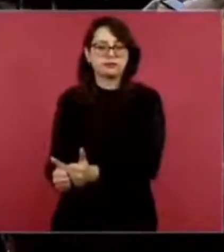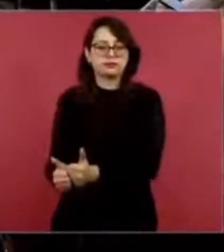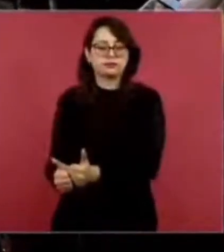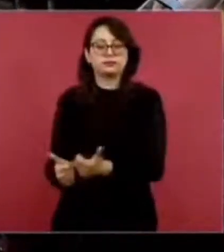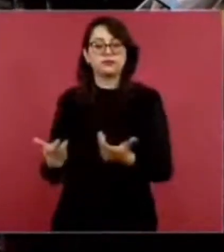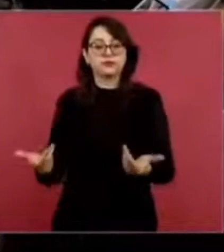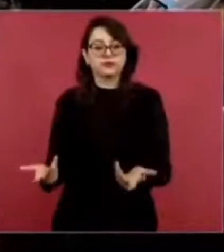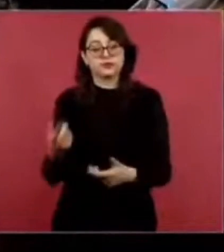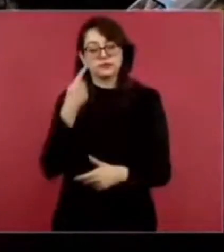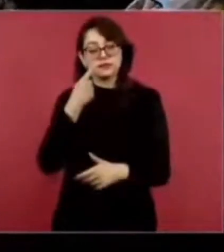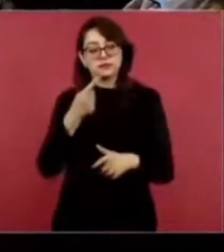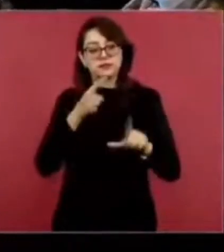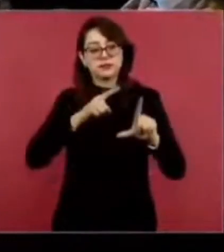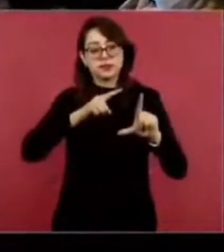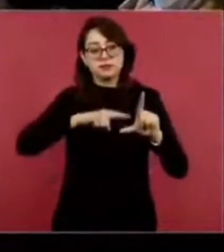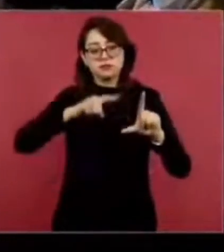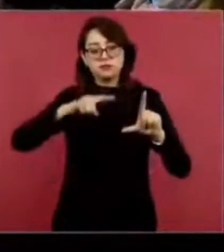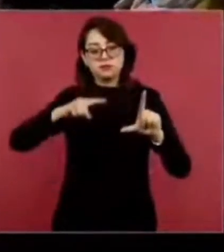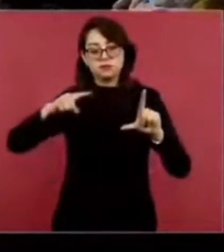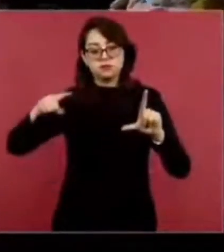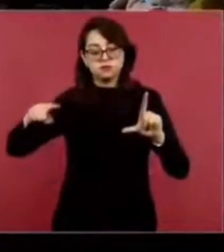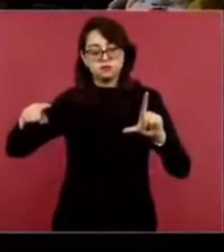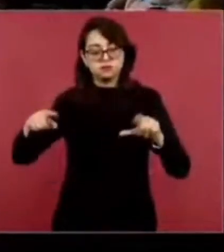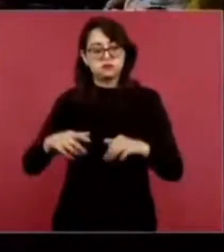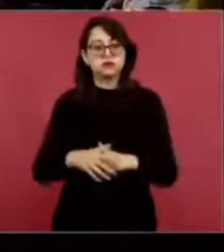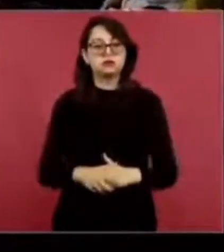este es Venezuela.